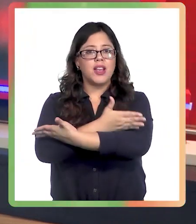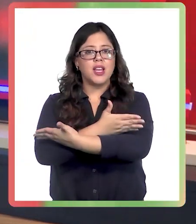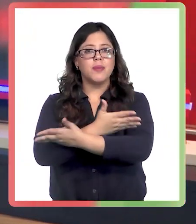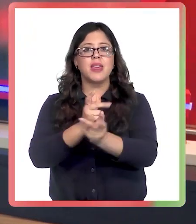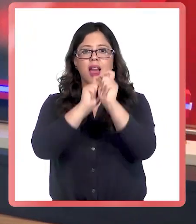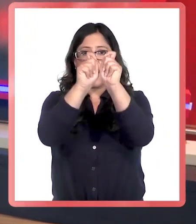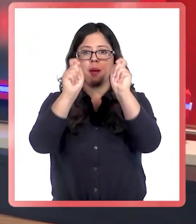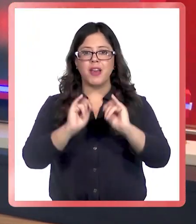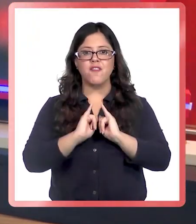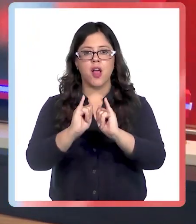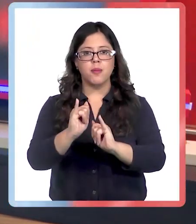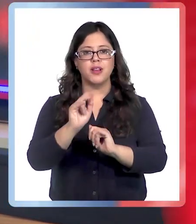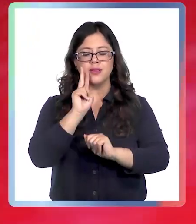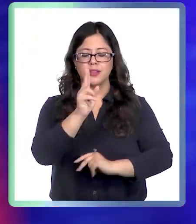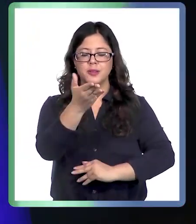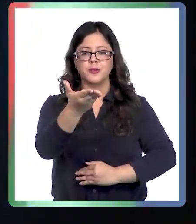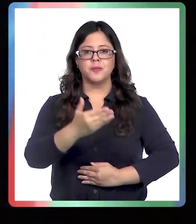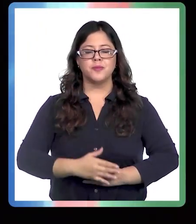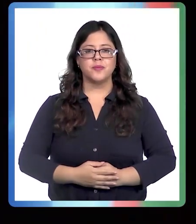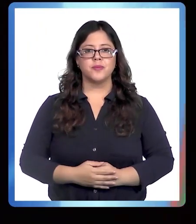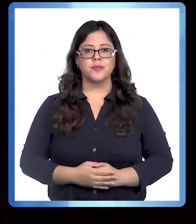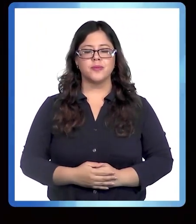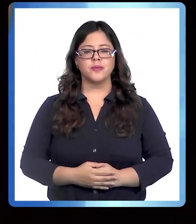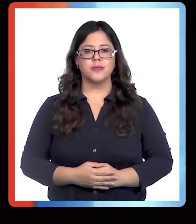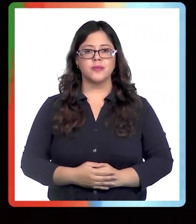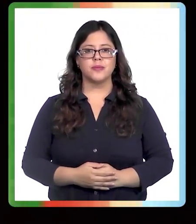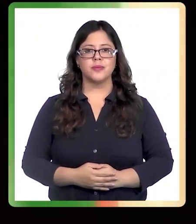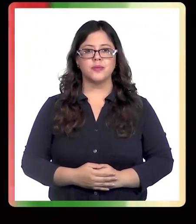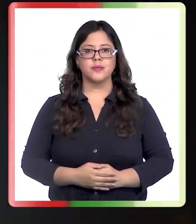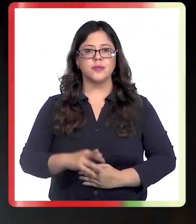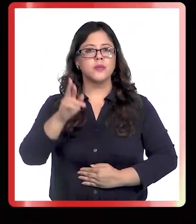informativa. BTV con esta nota.